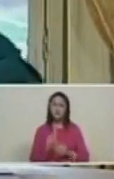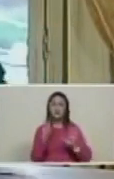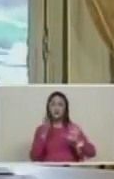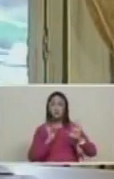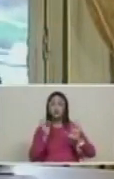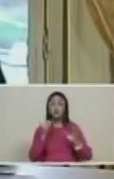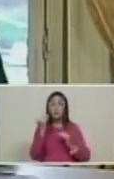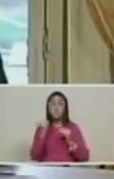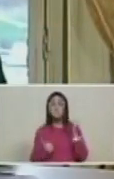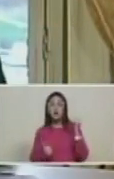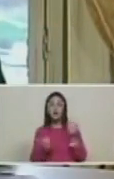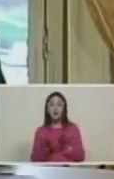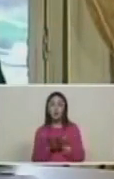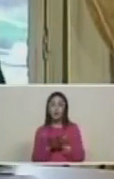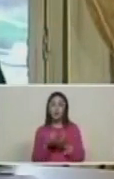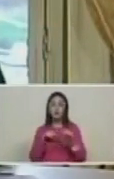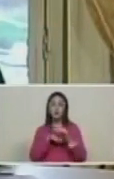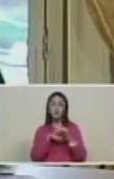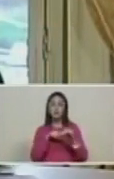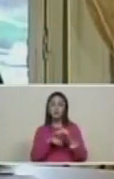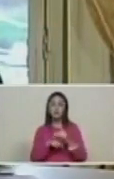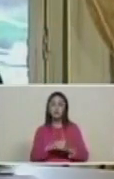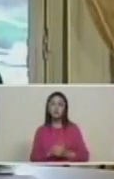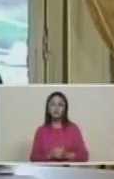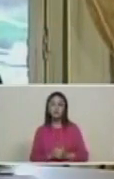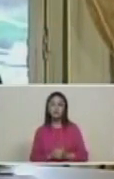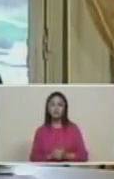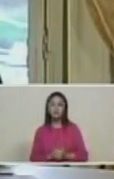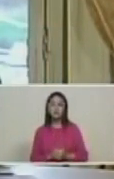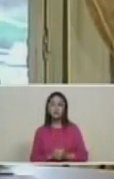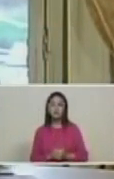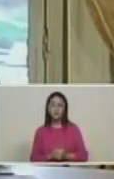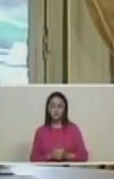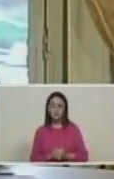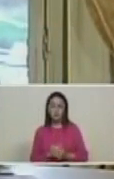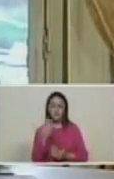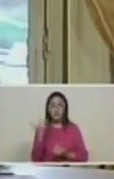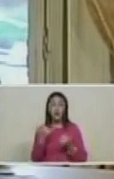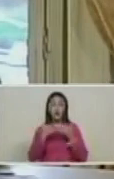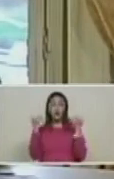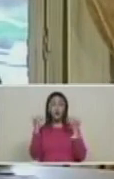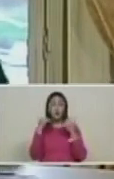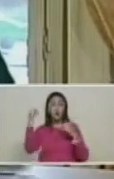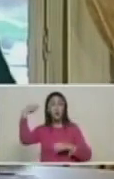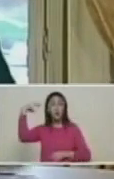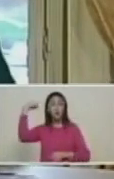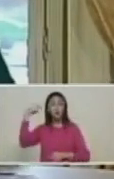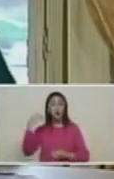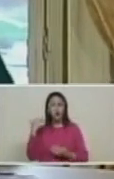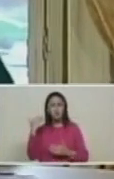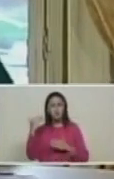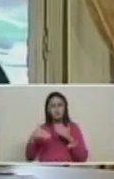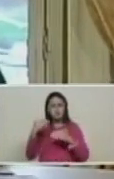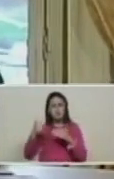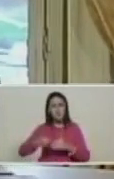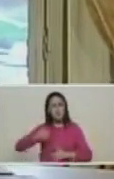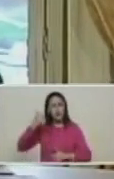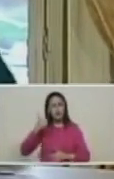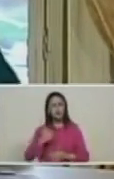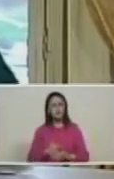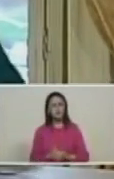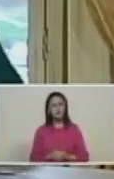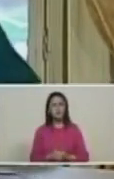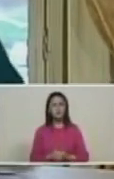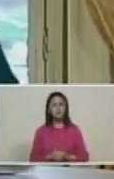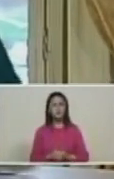menos escolarizado. Ya hubiera bajado el consumo eléctrico, y es al revés, cada día aumenta. Ya hubiera bajado el consumo